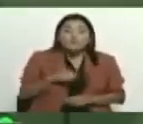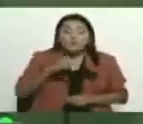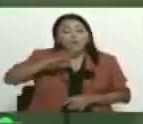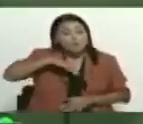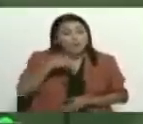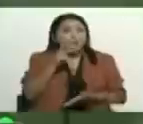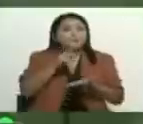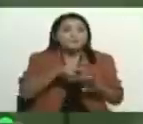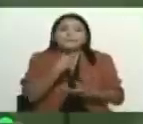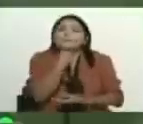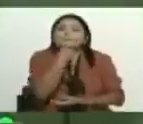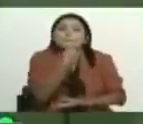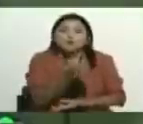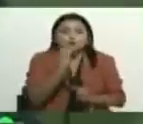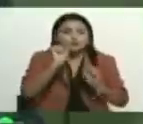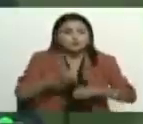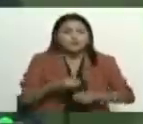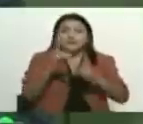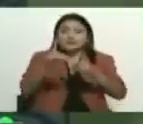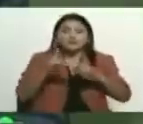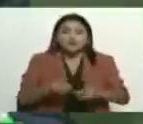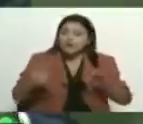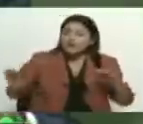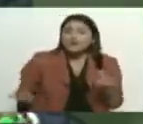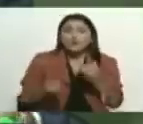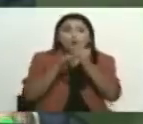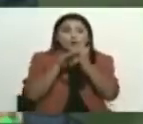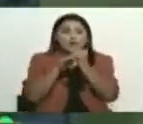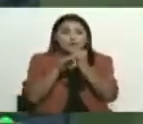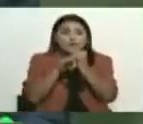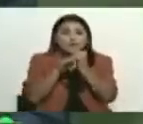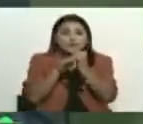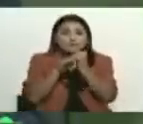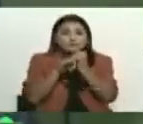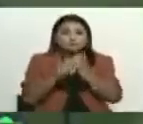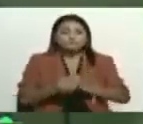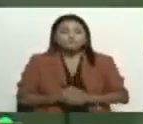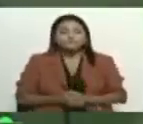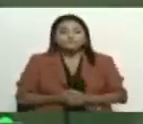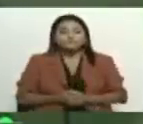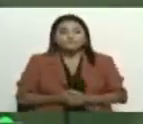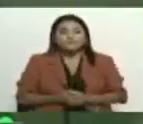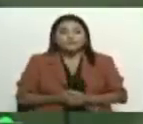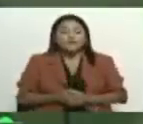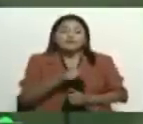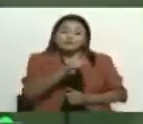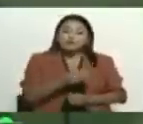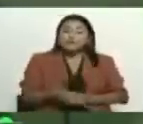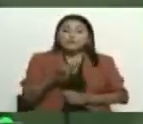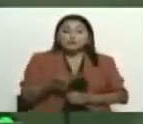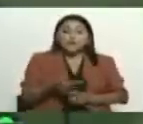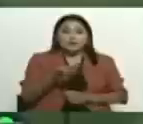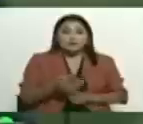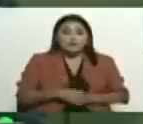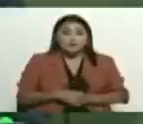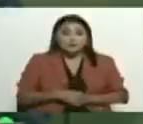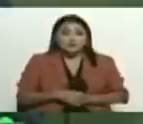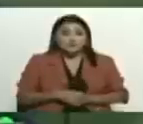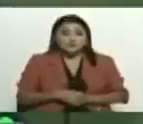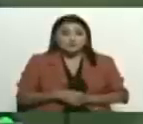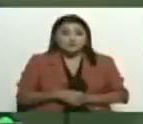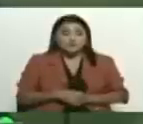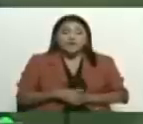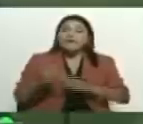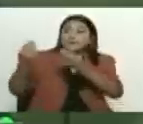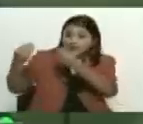y participen en la toma de decisiones en igualdad de condiciones. Es fundamental retomar la práctica del